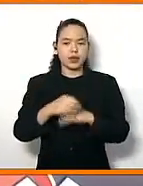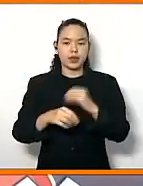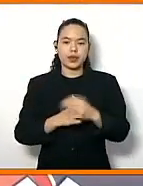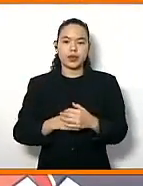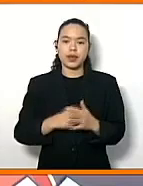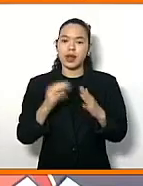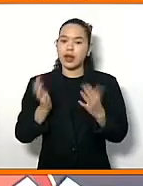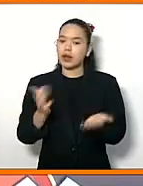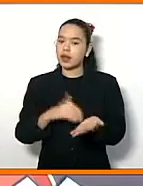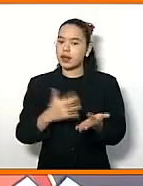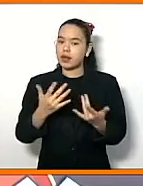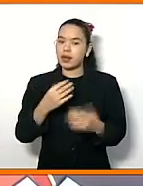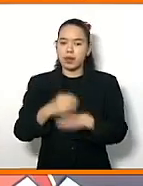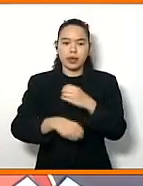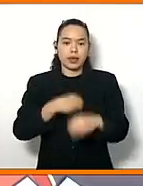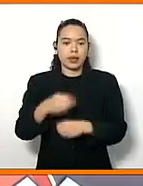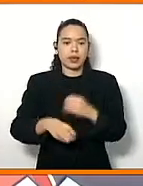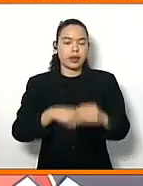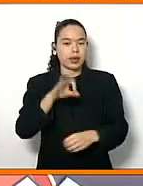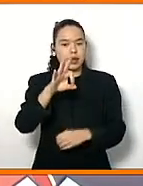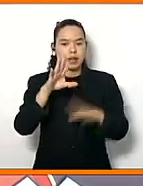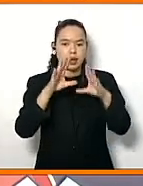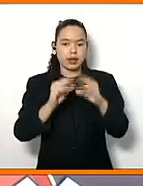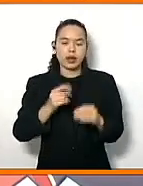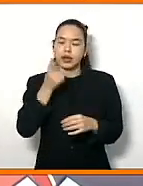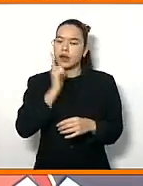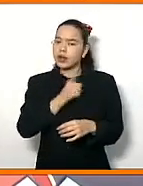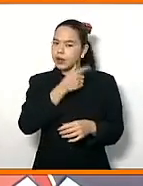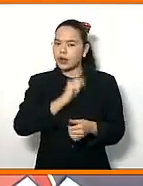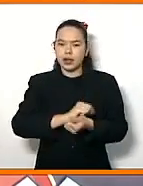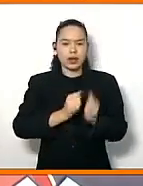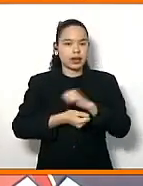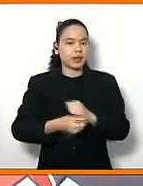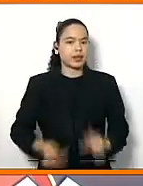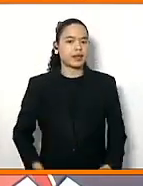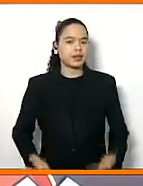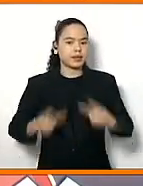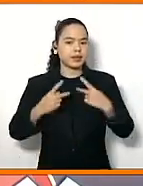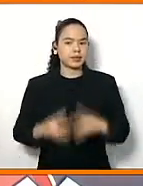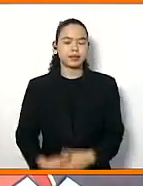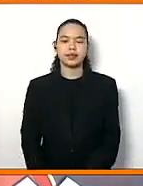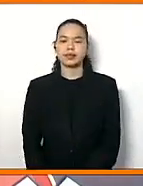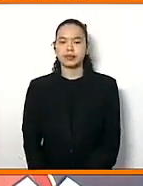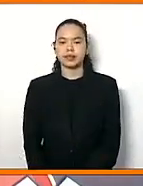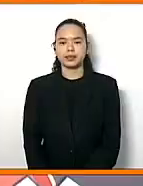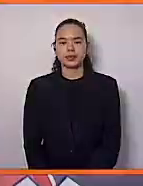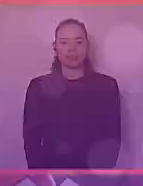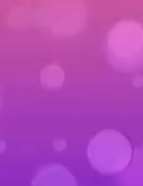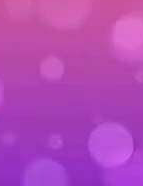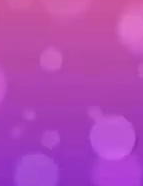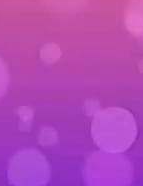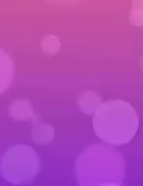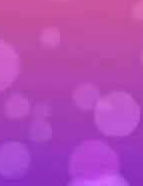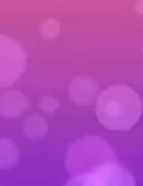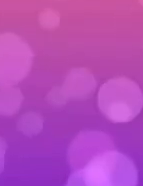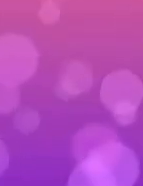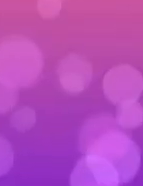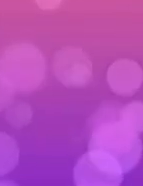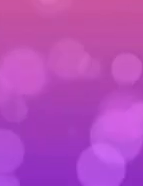sorteo. Te esperamos en el sorteo de las 9 en punto de la noche. Loto, te cambia la vida. ¡Ay, qué